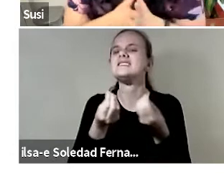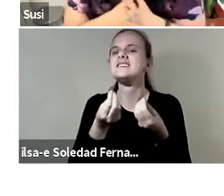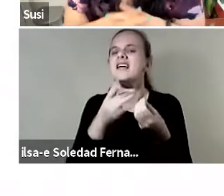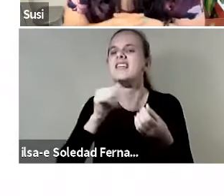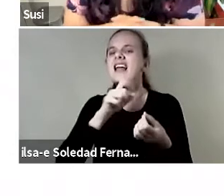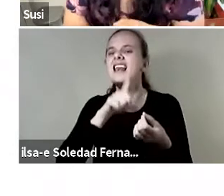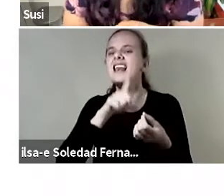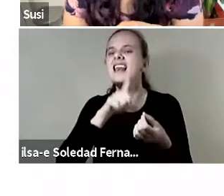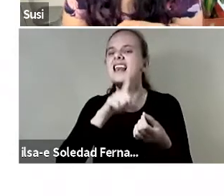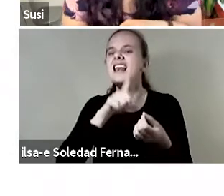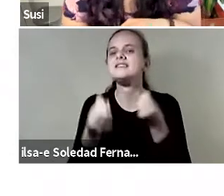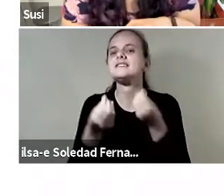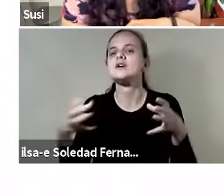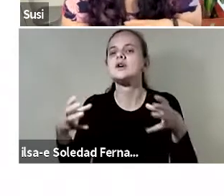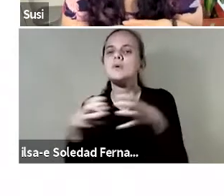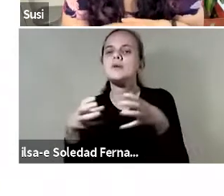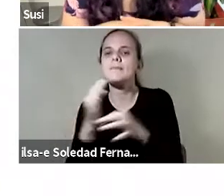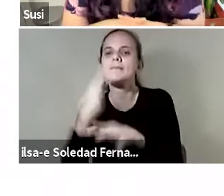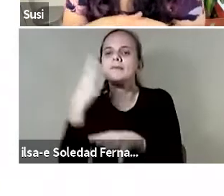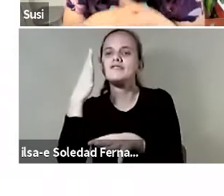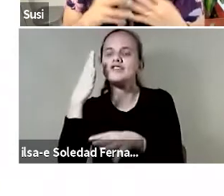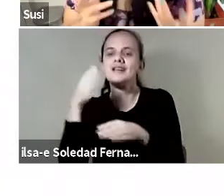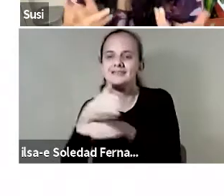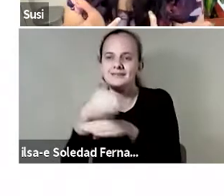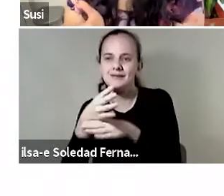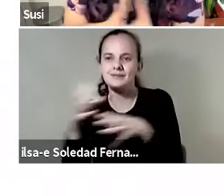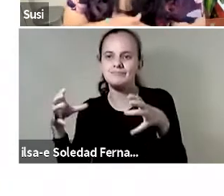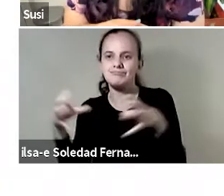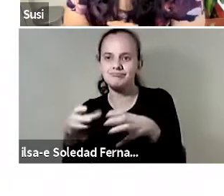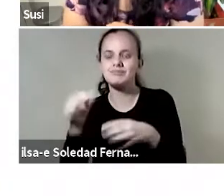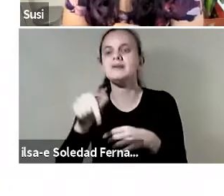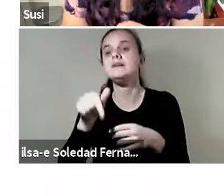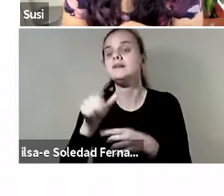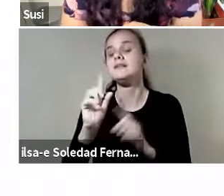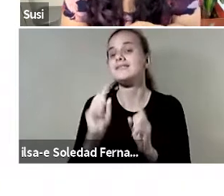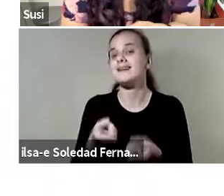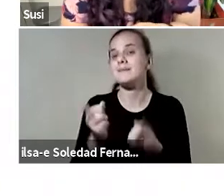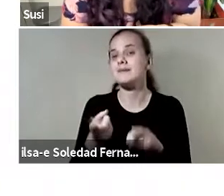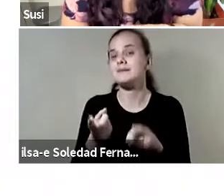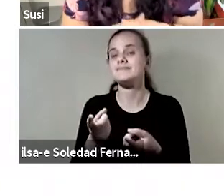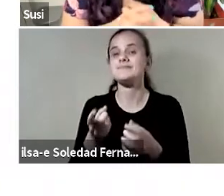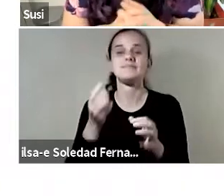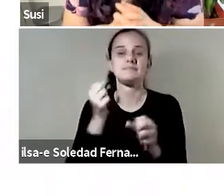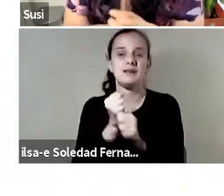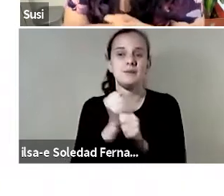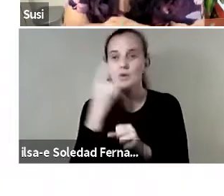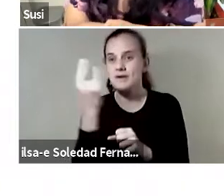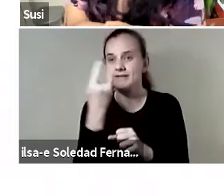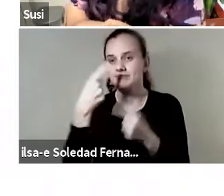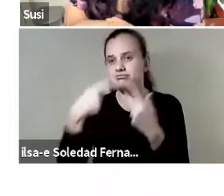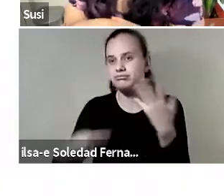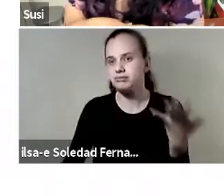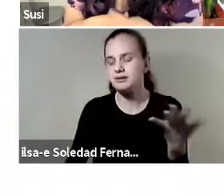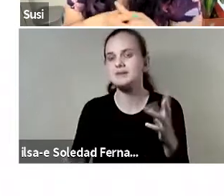Pipi Márquez, cofundadora de DALAT, que es una comunidad de profesionales de accesibilidad. Y también soy profesora de